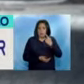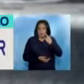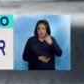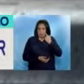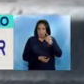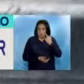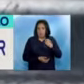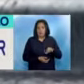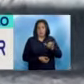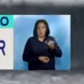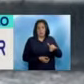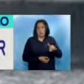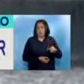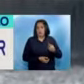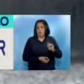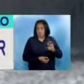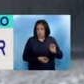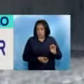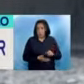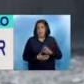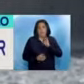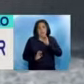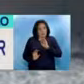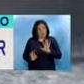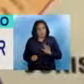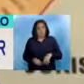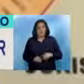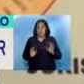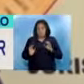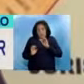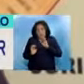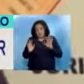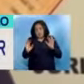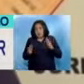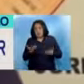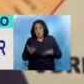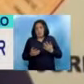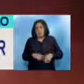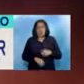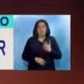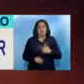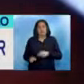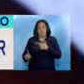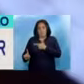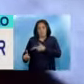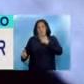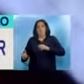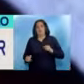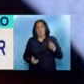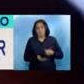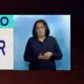gorroteo. Se presume, hasta el momento se presume, es una presunción que sea un ajuste de cuentas.